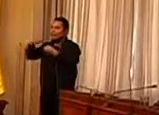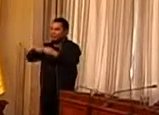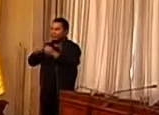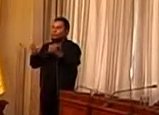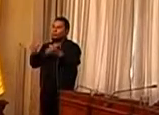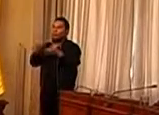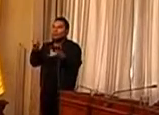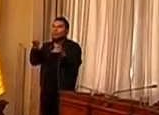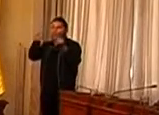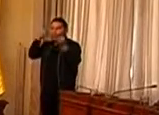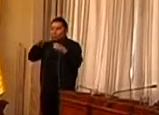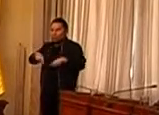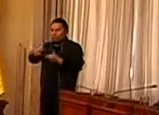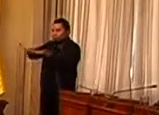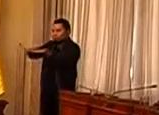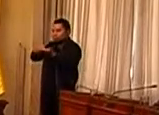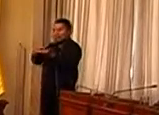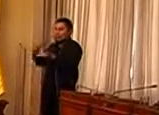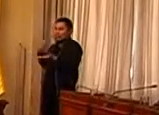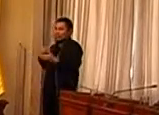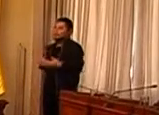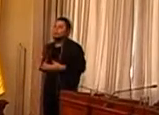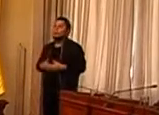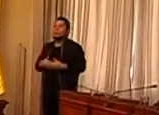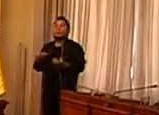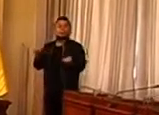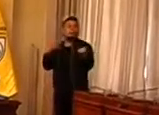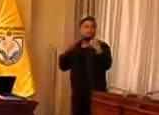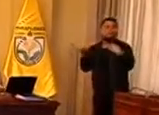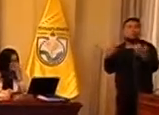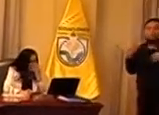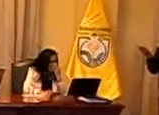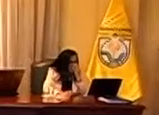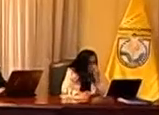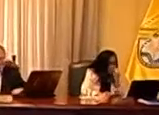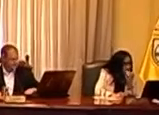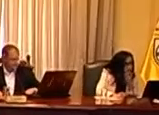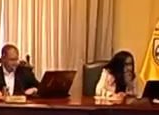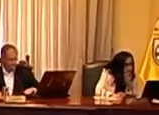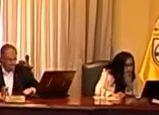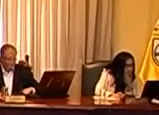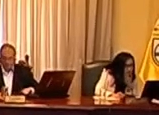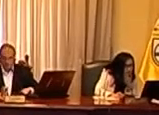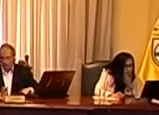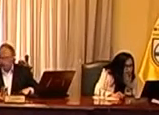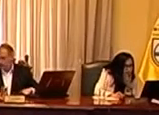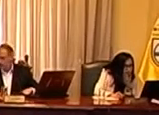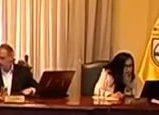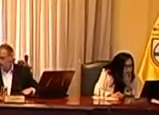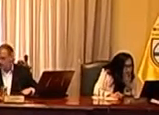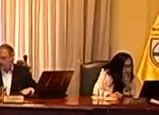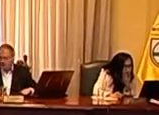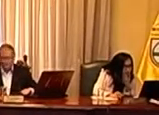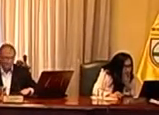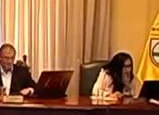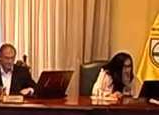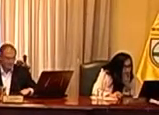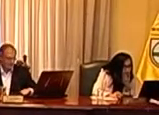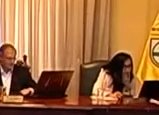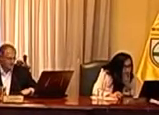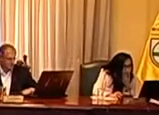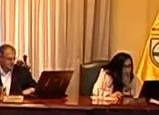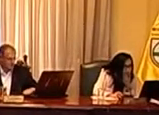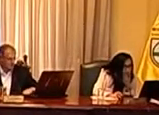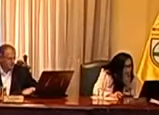del presente acuerdo. Al debate, ofrezco el uso de la palabra. No hay uso de la palabra,